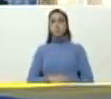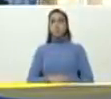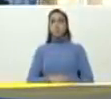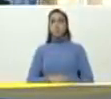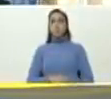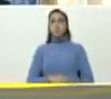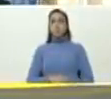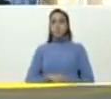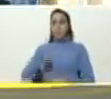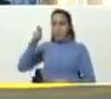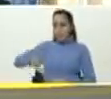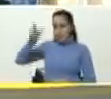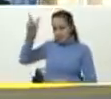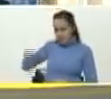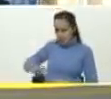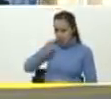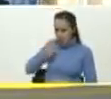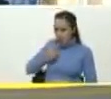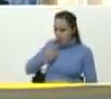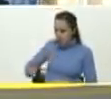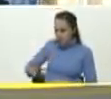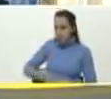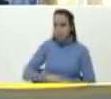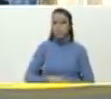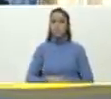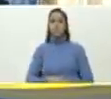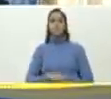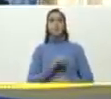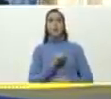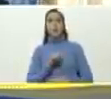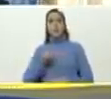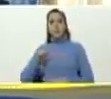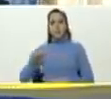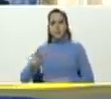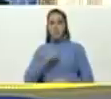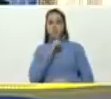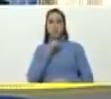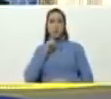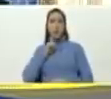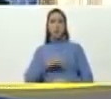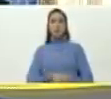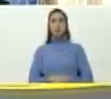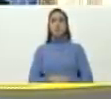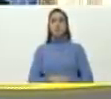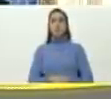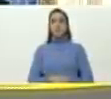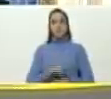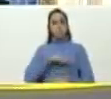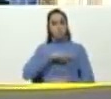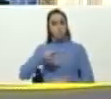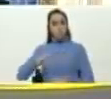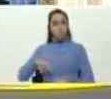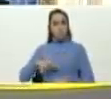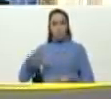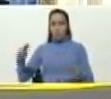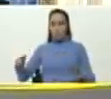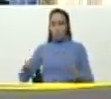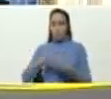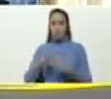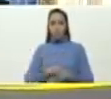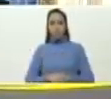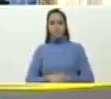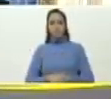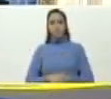respetado fiscal Karim Atsak Ahmad Khan, estuvimos